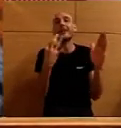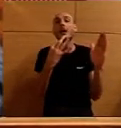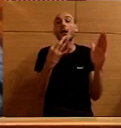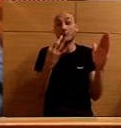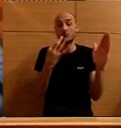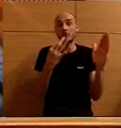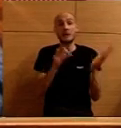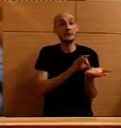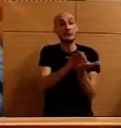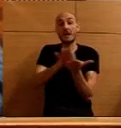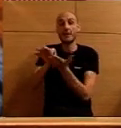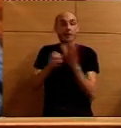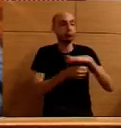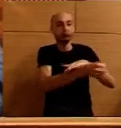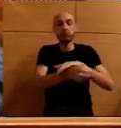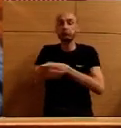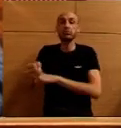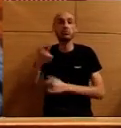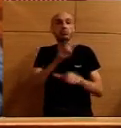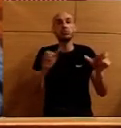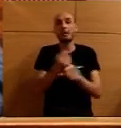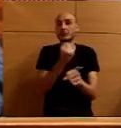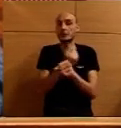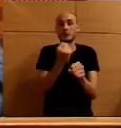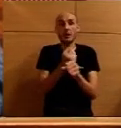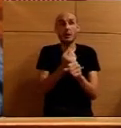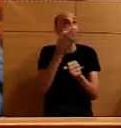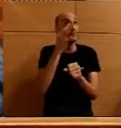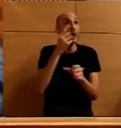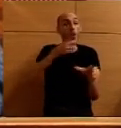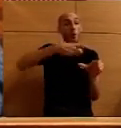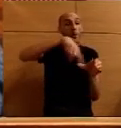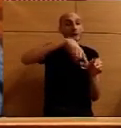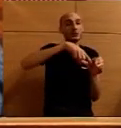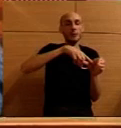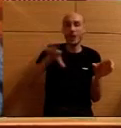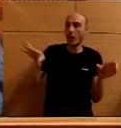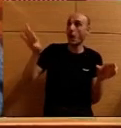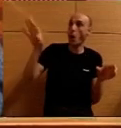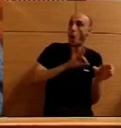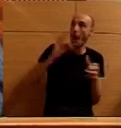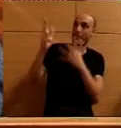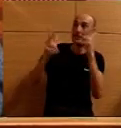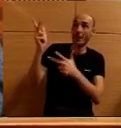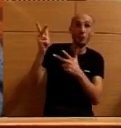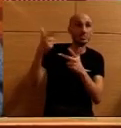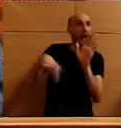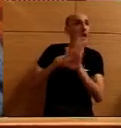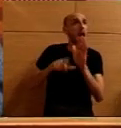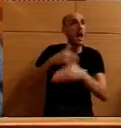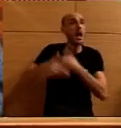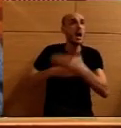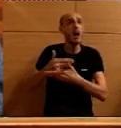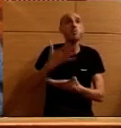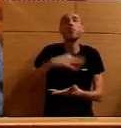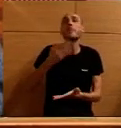personal adecuado a los servicios que lo requieren. Y abrir puestos a otras administraciones es un procedimiento legal que nos permite incorporar personal cualificado